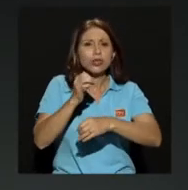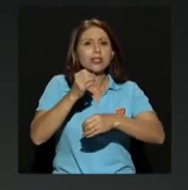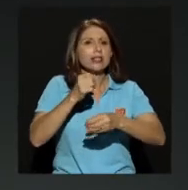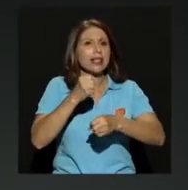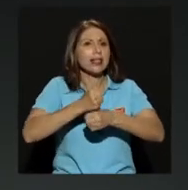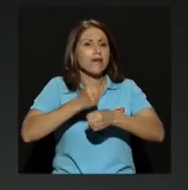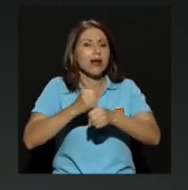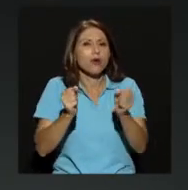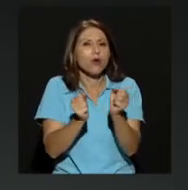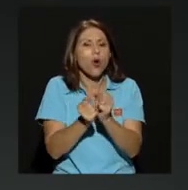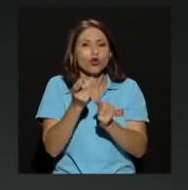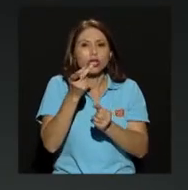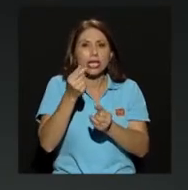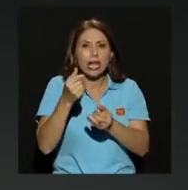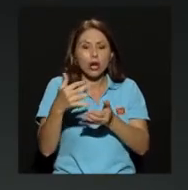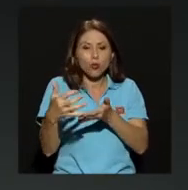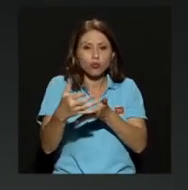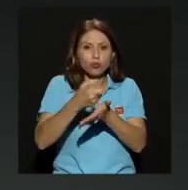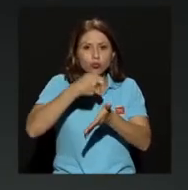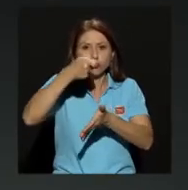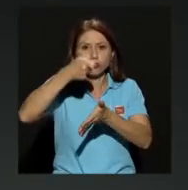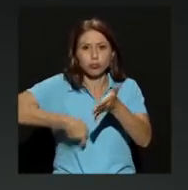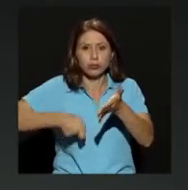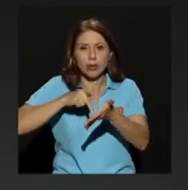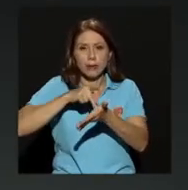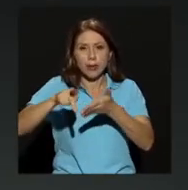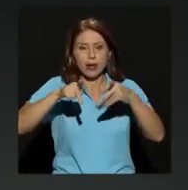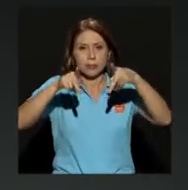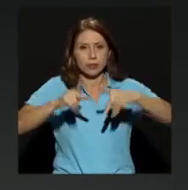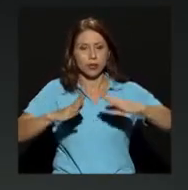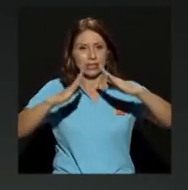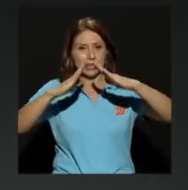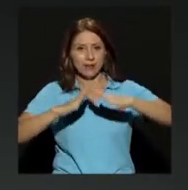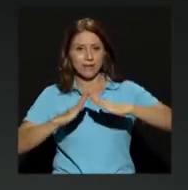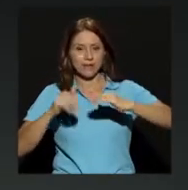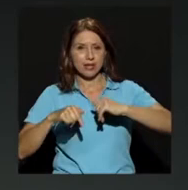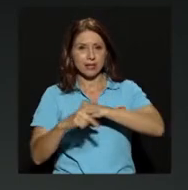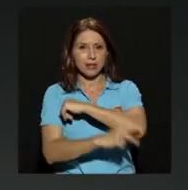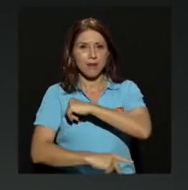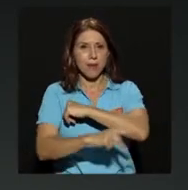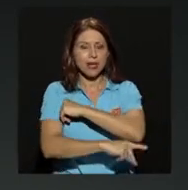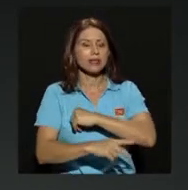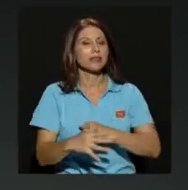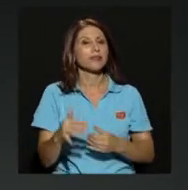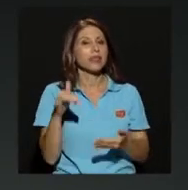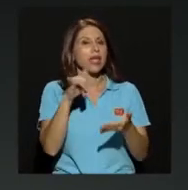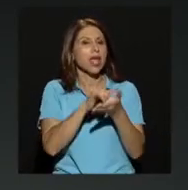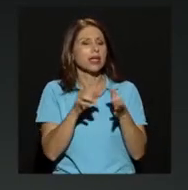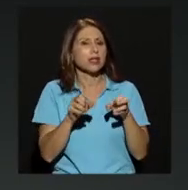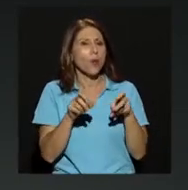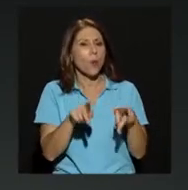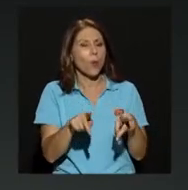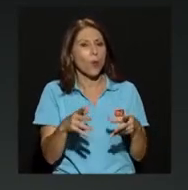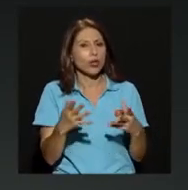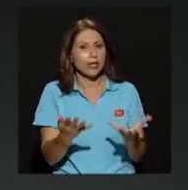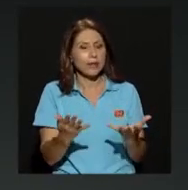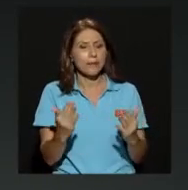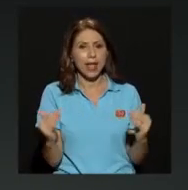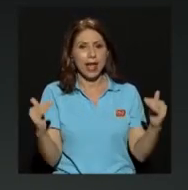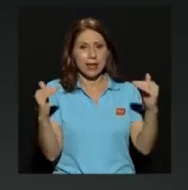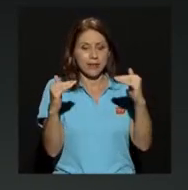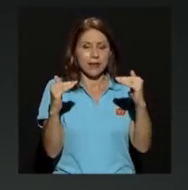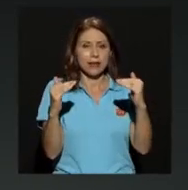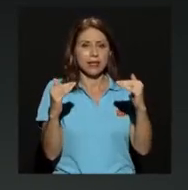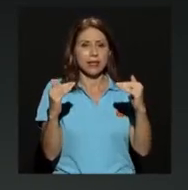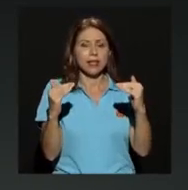los habitantes de este país y en esta ocasión un poco a nivel de